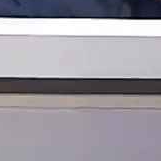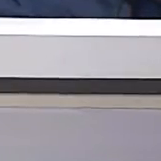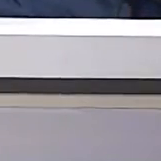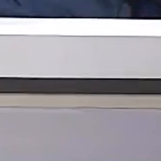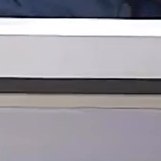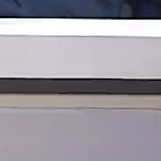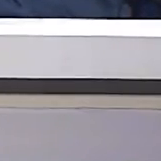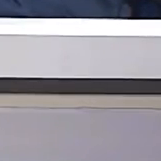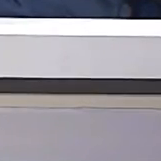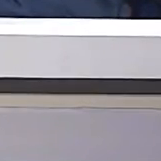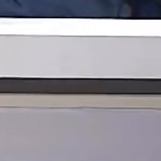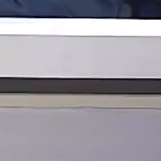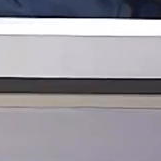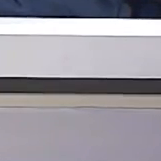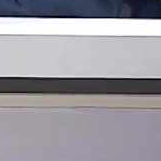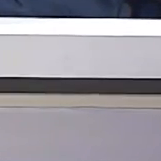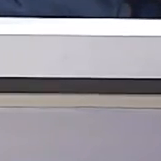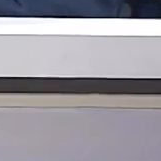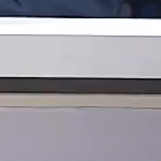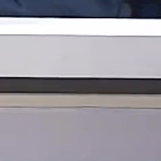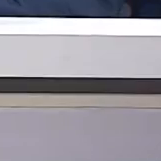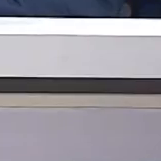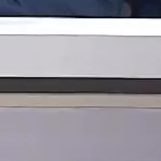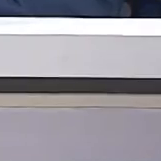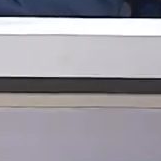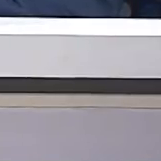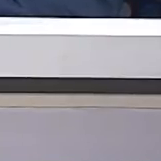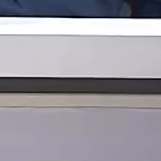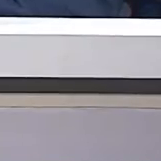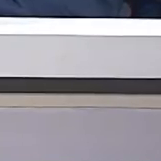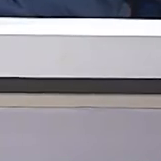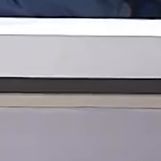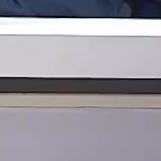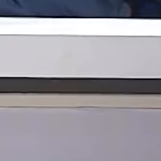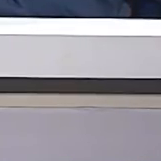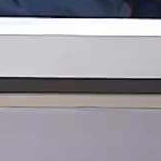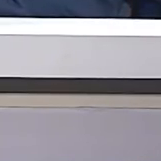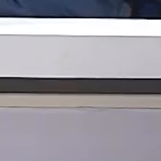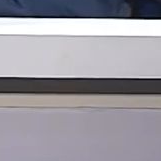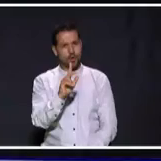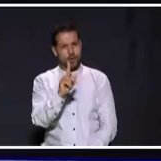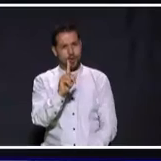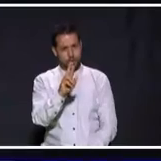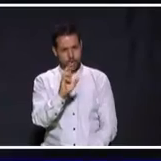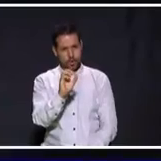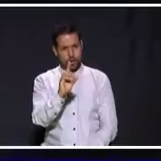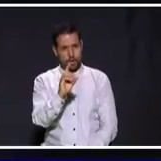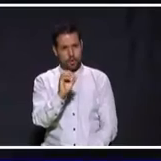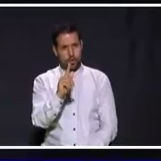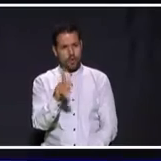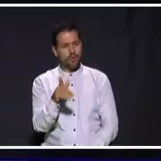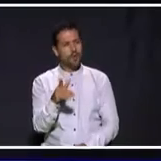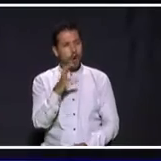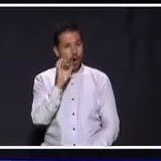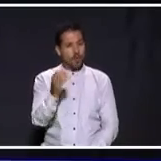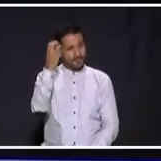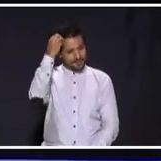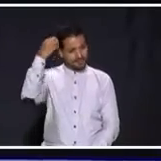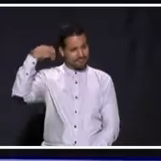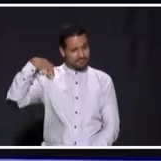en el orden por supuesto con el candidato rodolfo correa buenas noches decía albert eisntein que el inicio de la